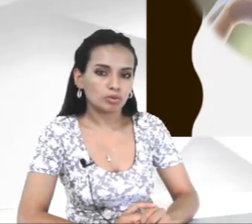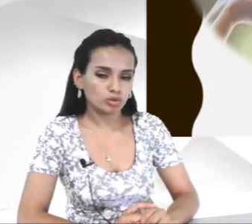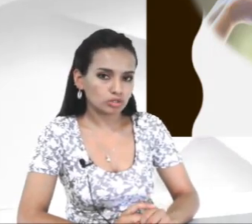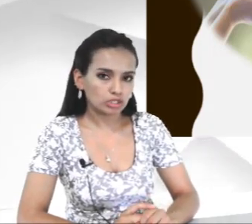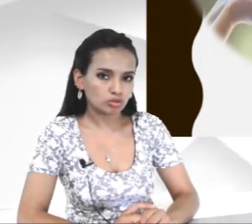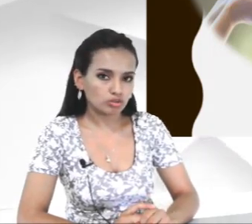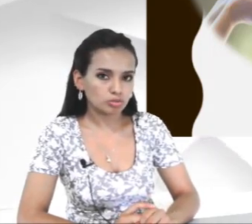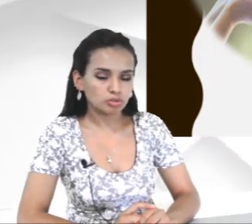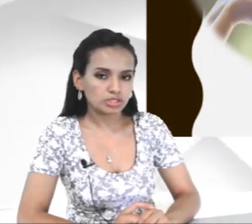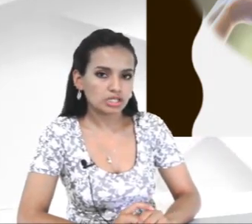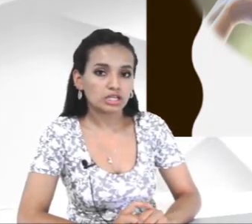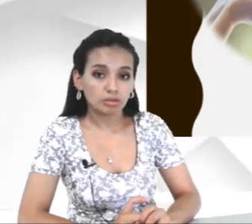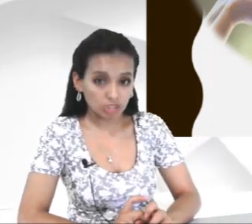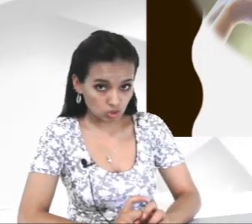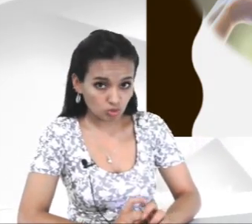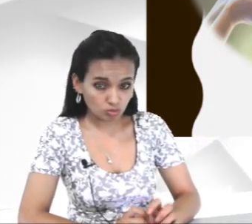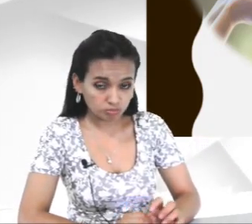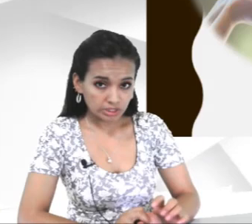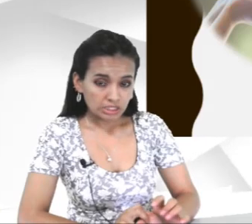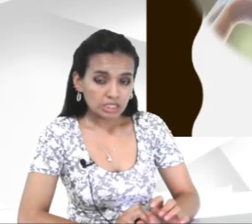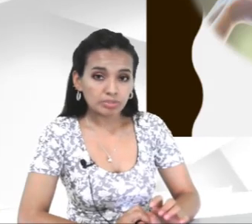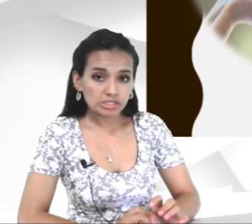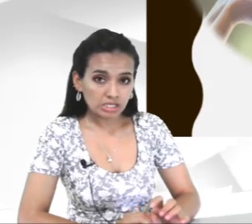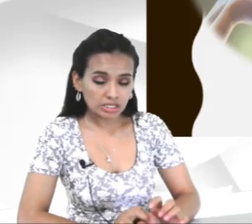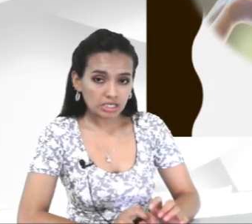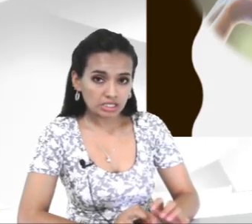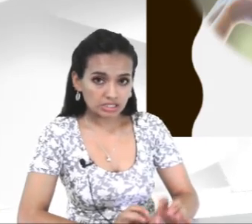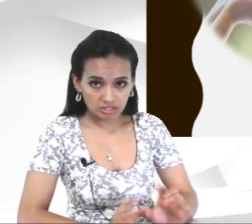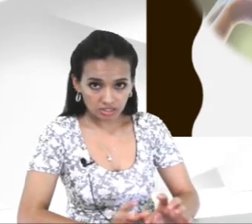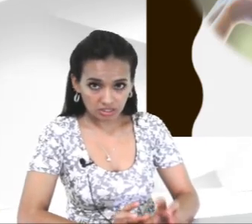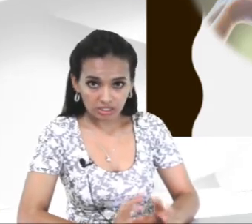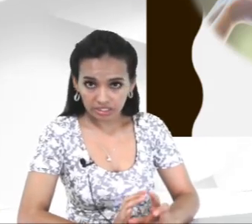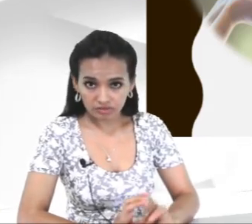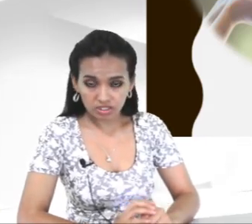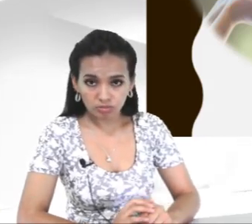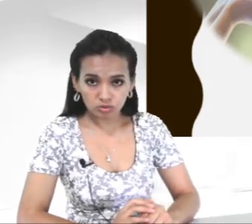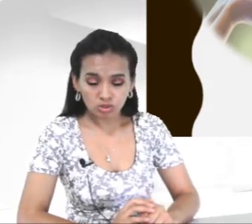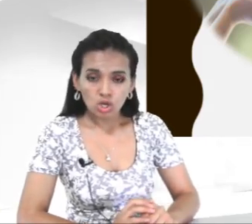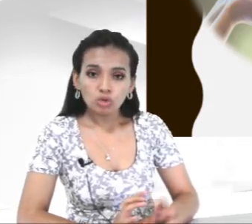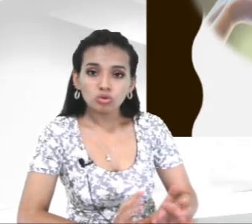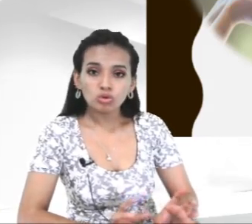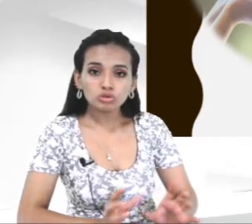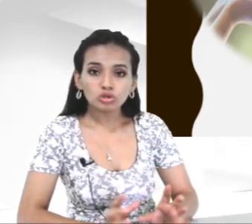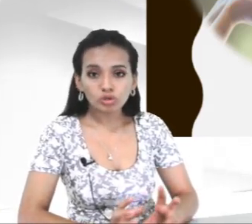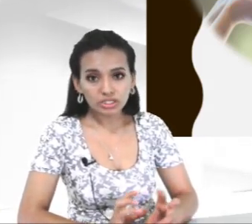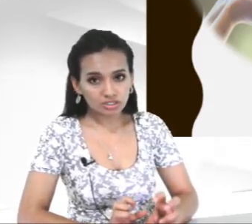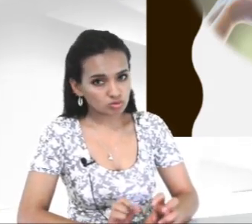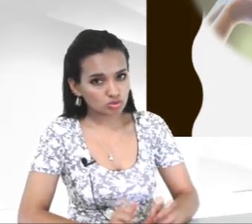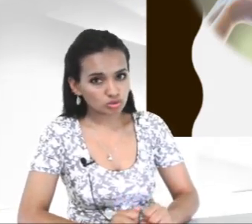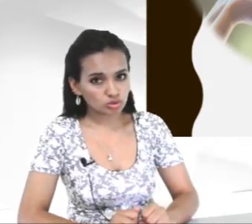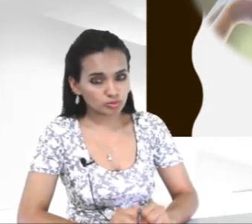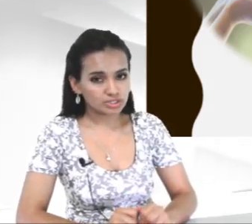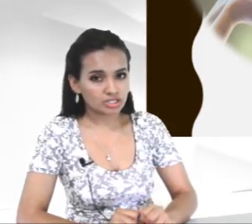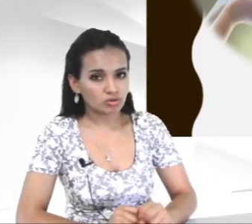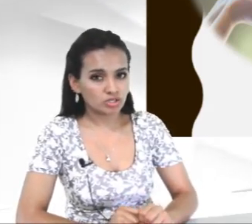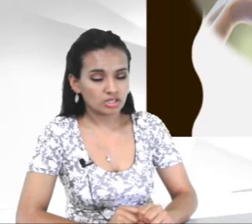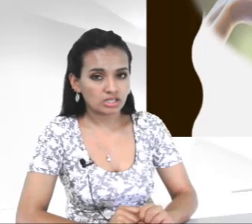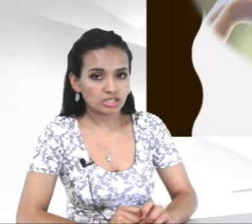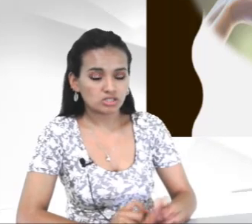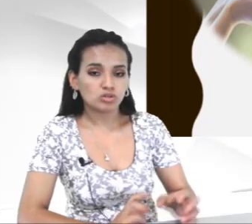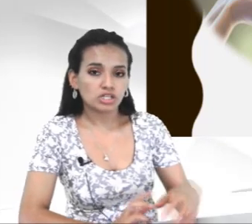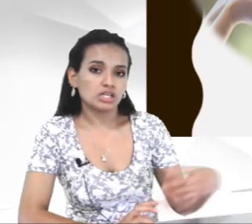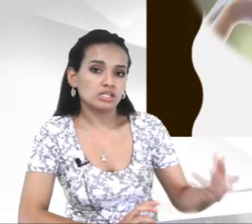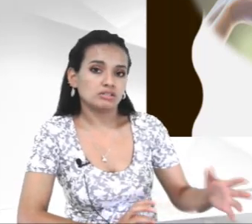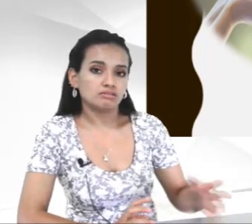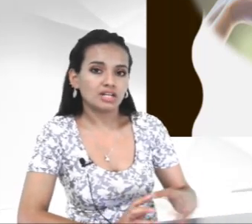individual por lo tanto debemos de pensar en el bien común y pensar que esta tierra en la que habitamos no sólo desde nosotros por estar hoy en